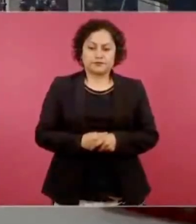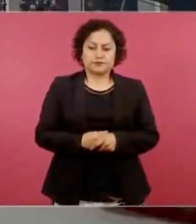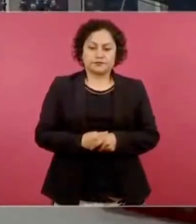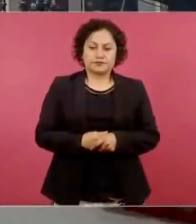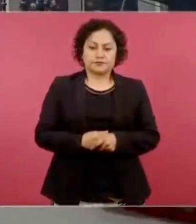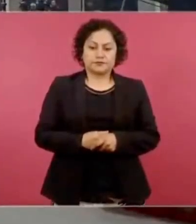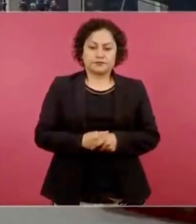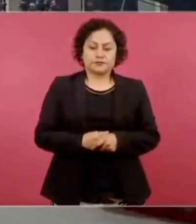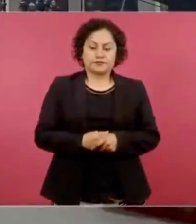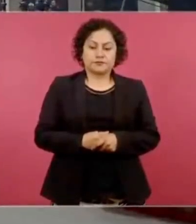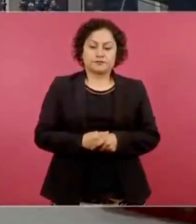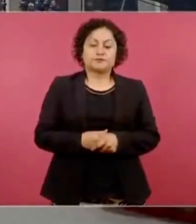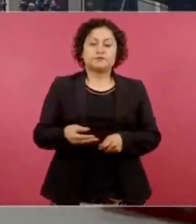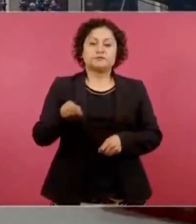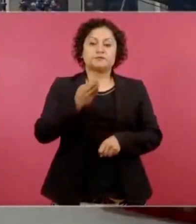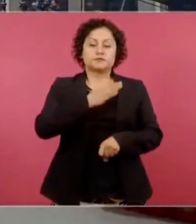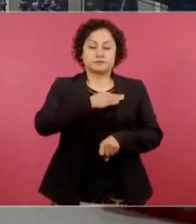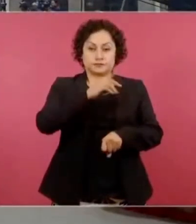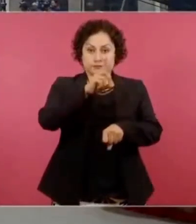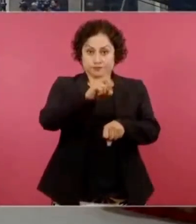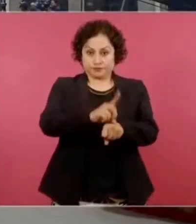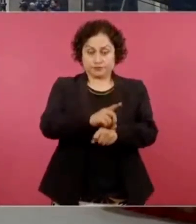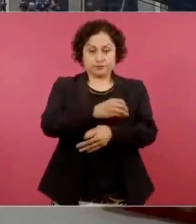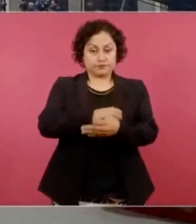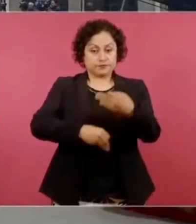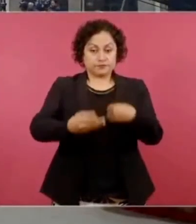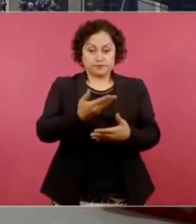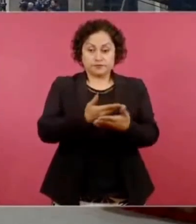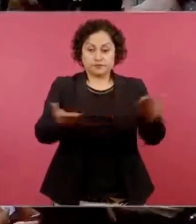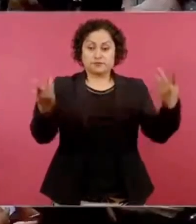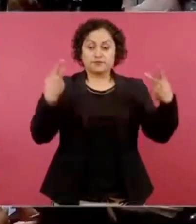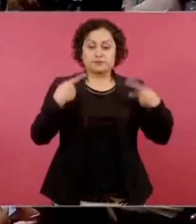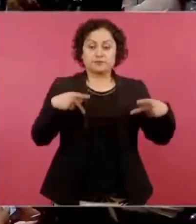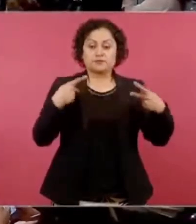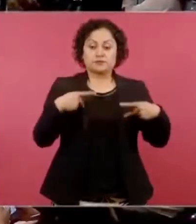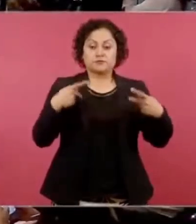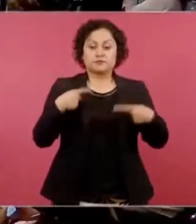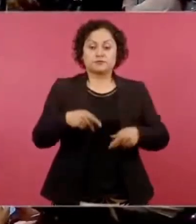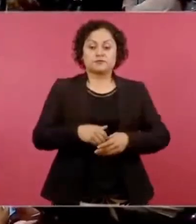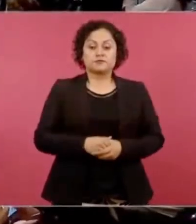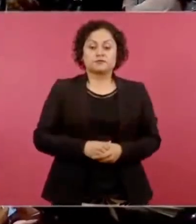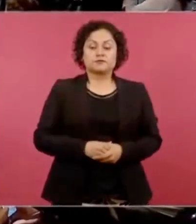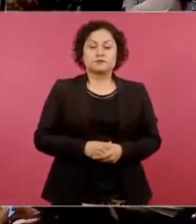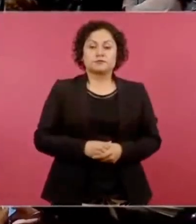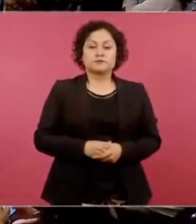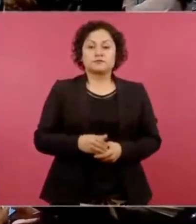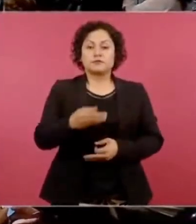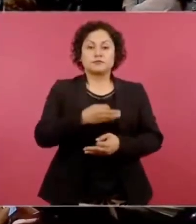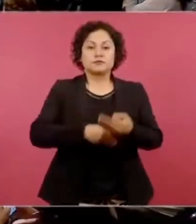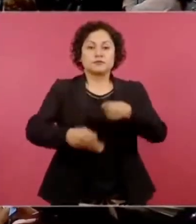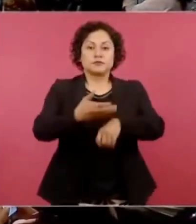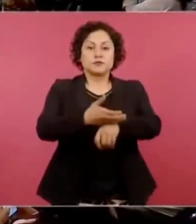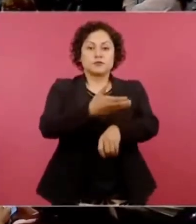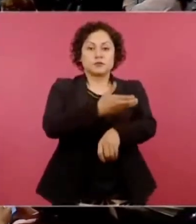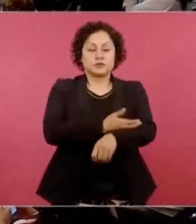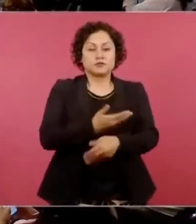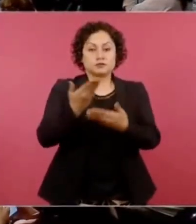Gracias. Muy buenos días a todos los servidores públicos, a los compañeros. Buenos días, presidente de todos los